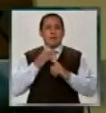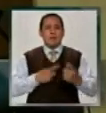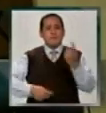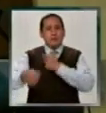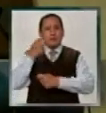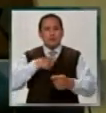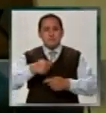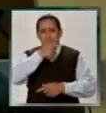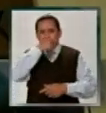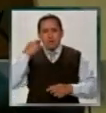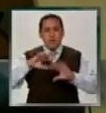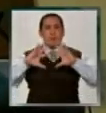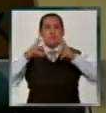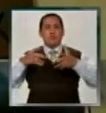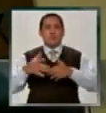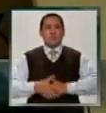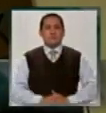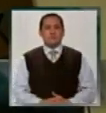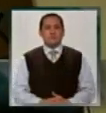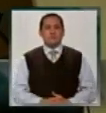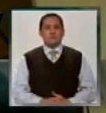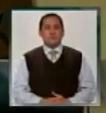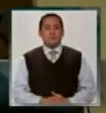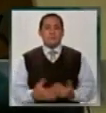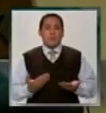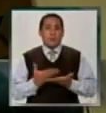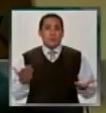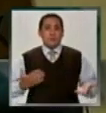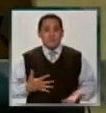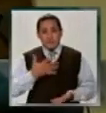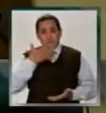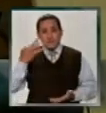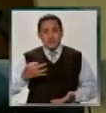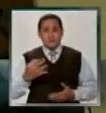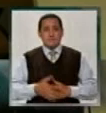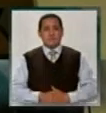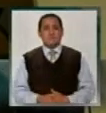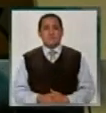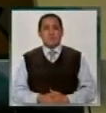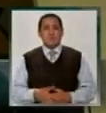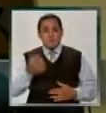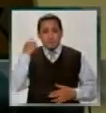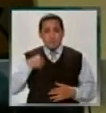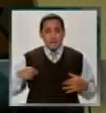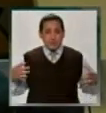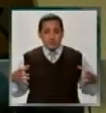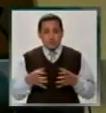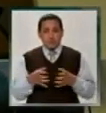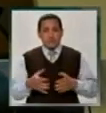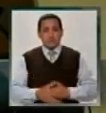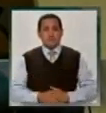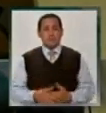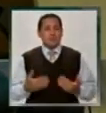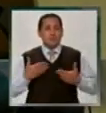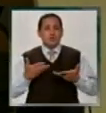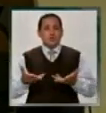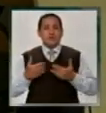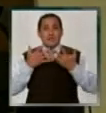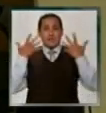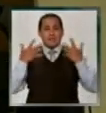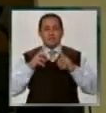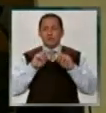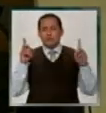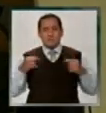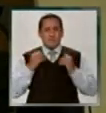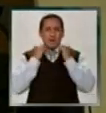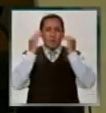de cocaína del mundo, cosa que indudablemente para nosotros no nos da ningún tipo de alegría, sino